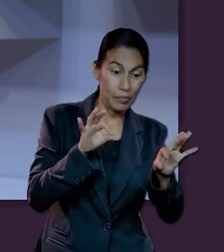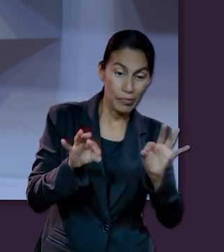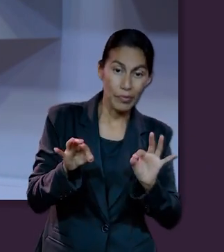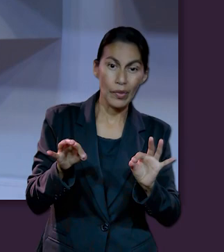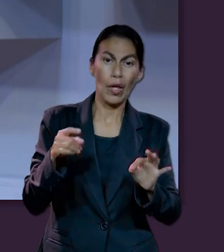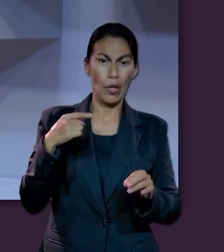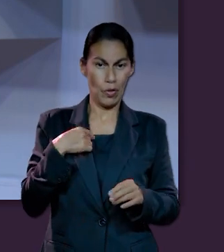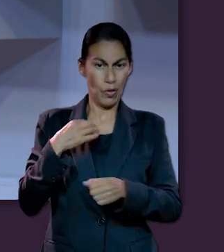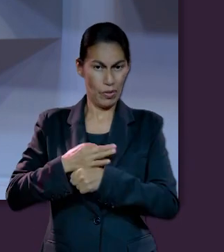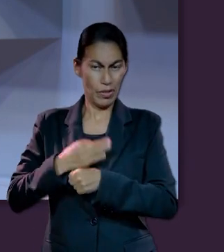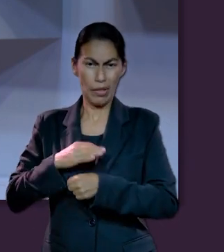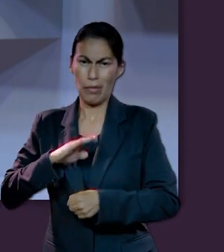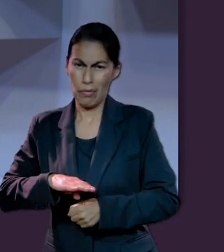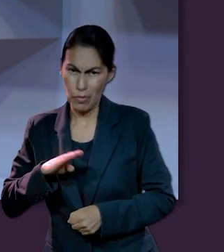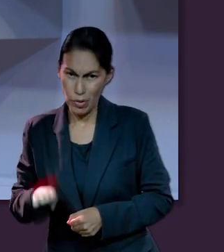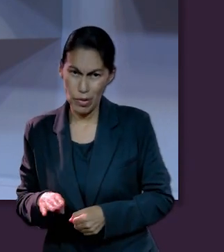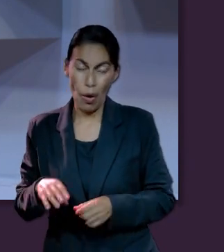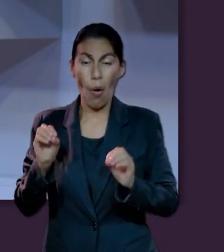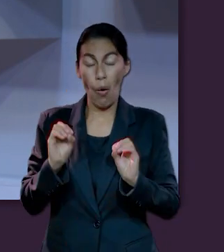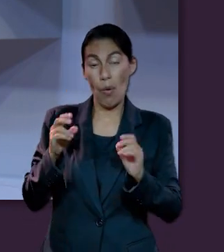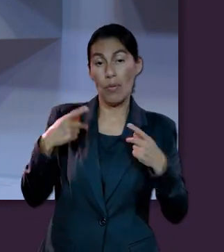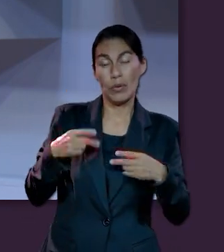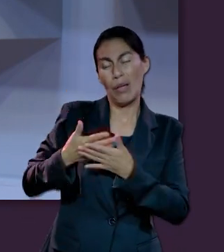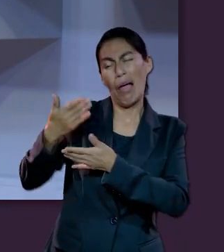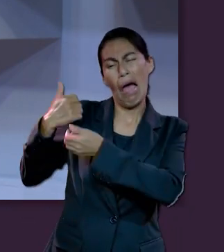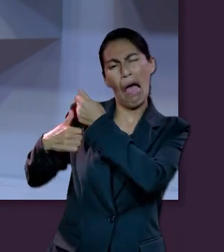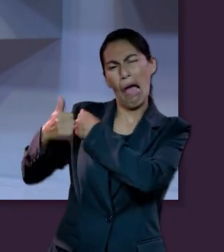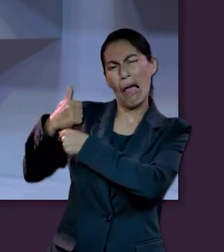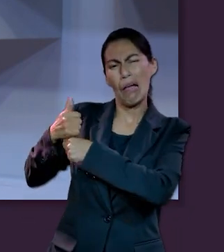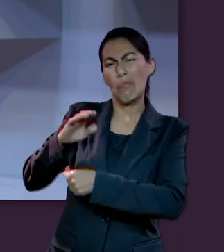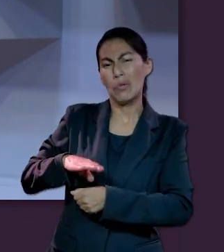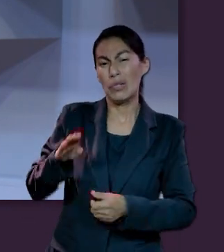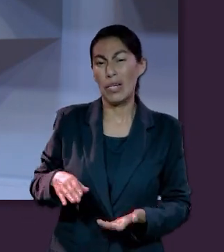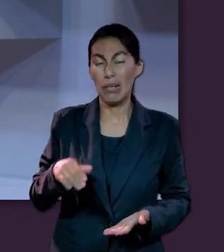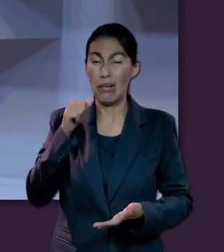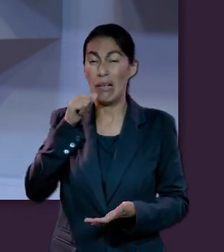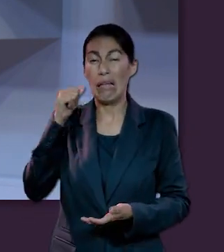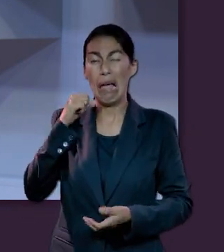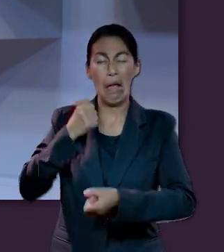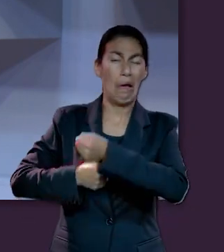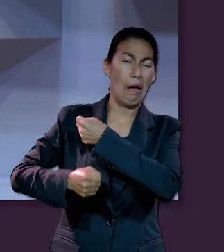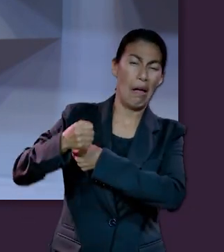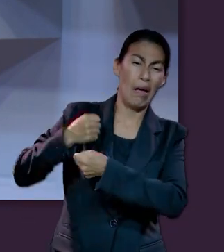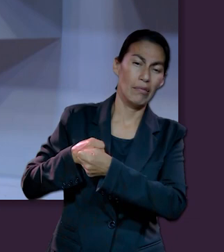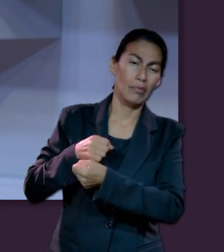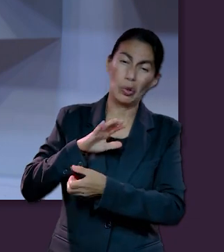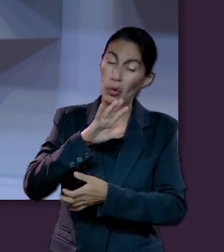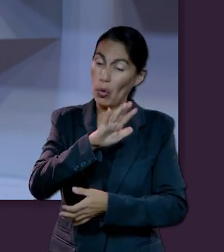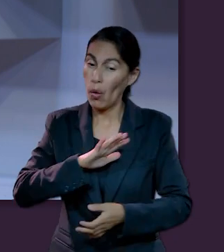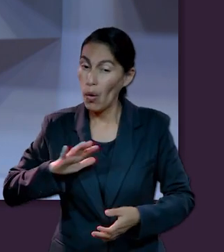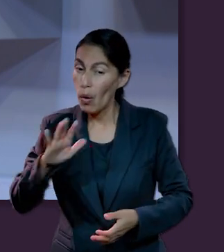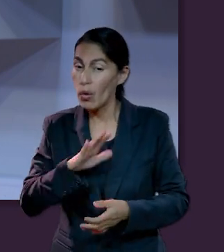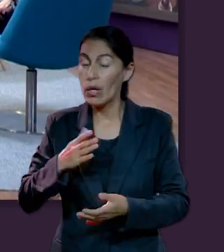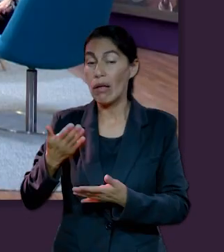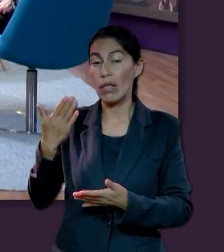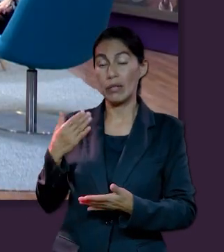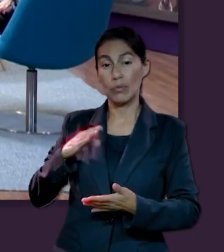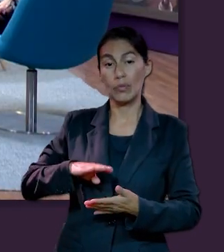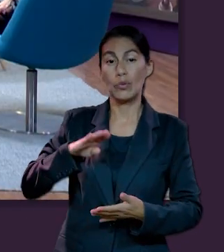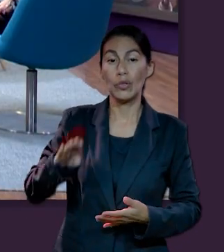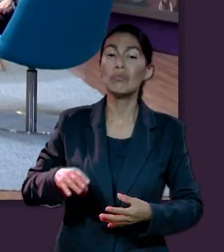no es algo que sucede una vez que yo muero ahorita, o los que ya murieron los años anteriores, ayer o siglos atrás,